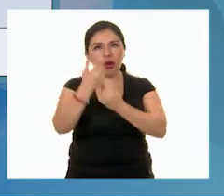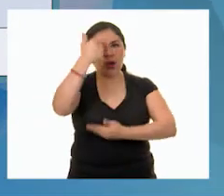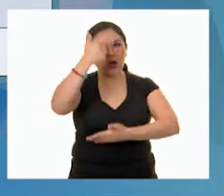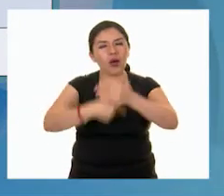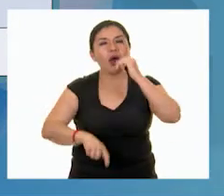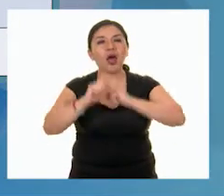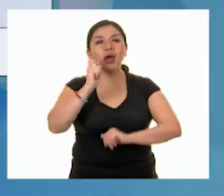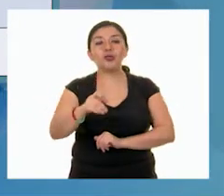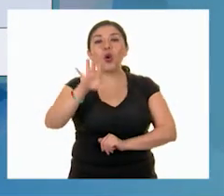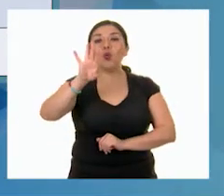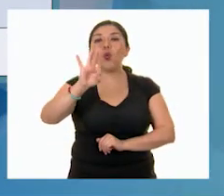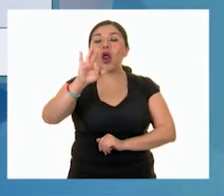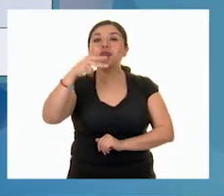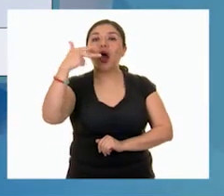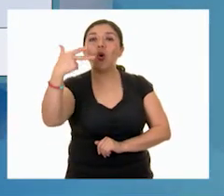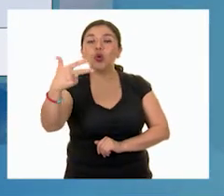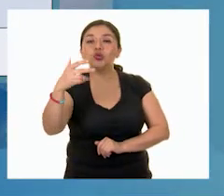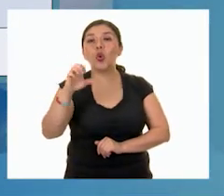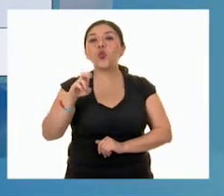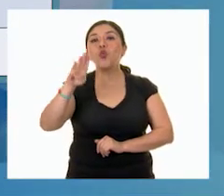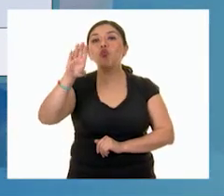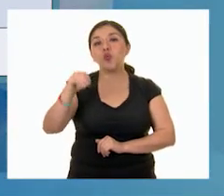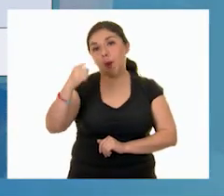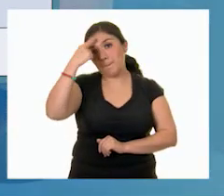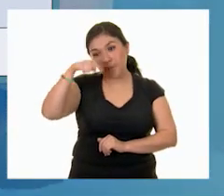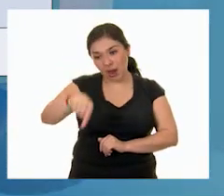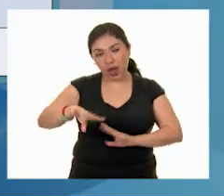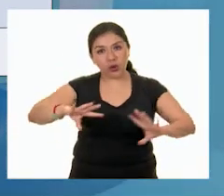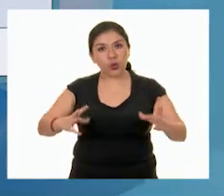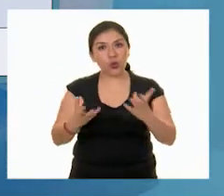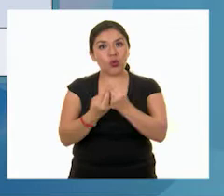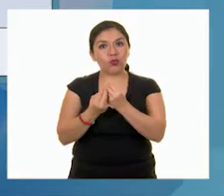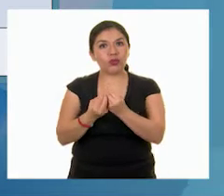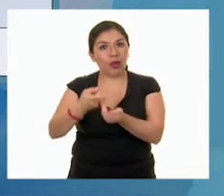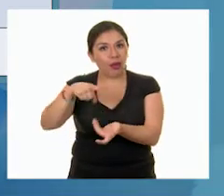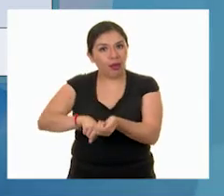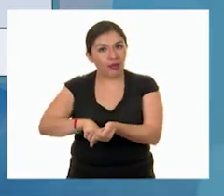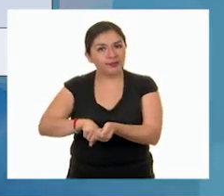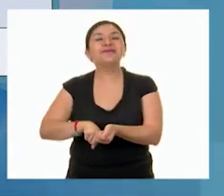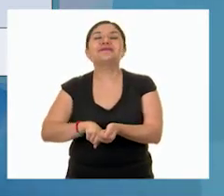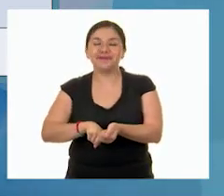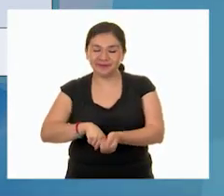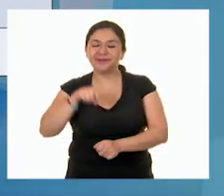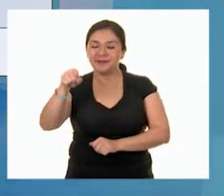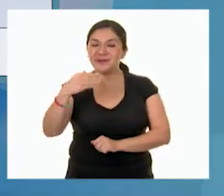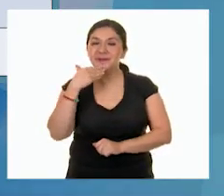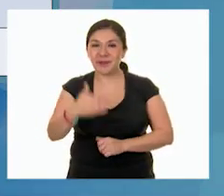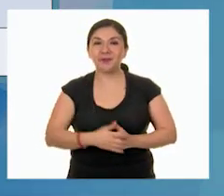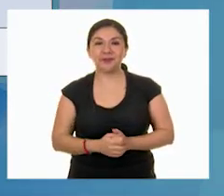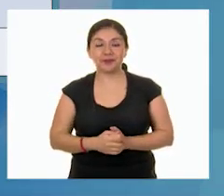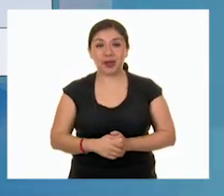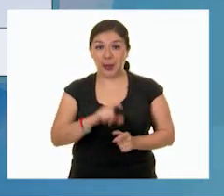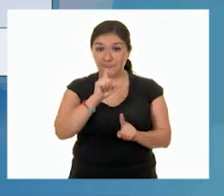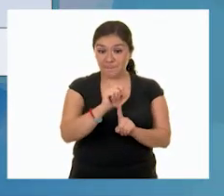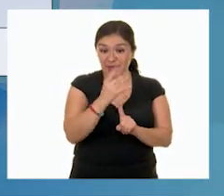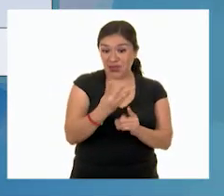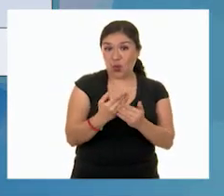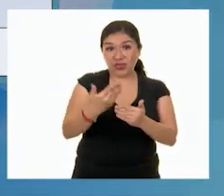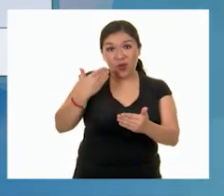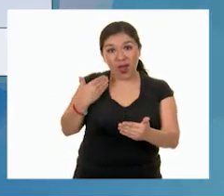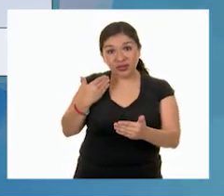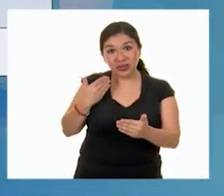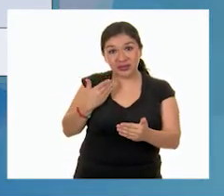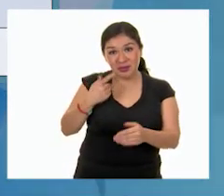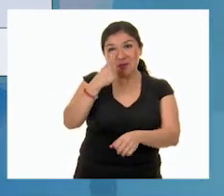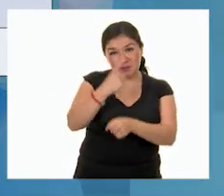tendríamos 48 cubos de volumen en total. Muy bien. Si de medir 24 cubos